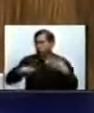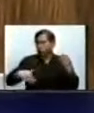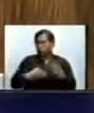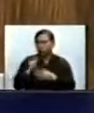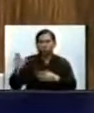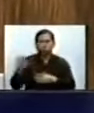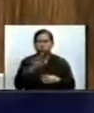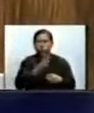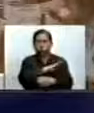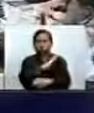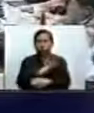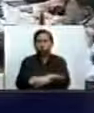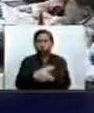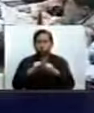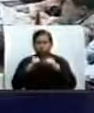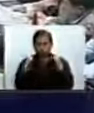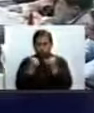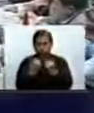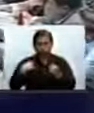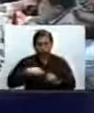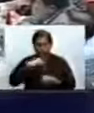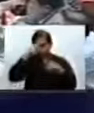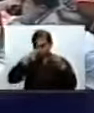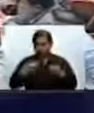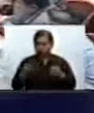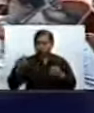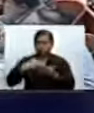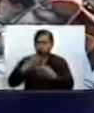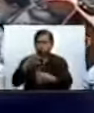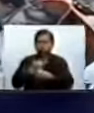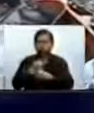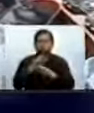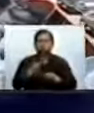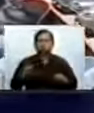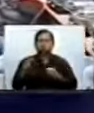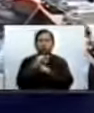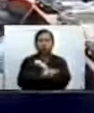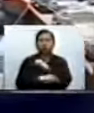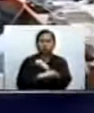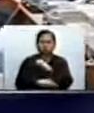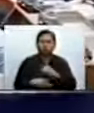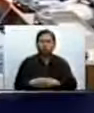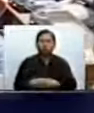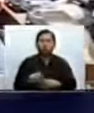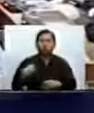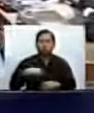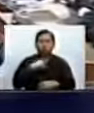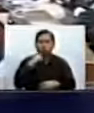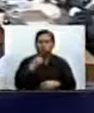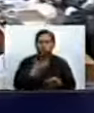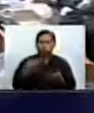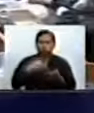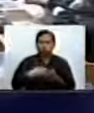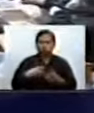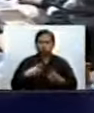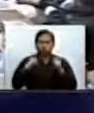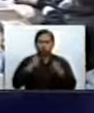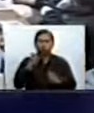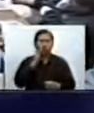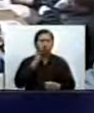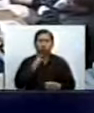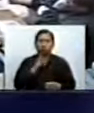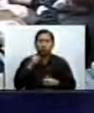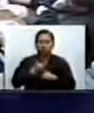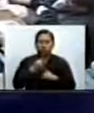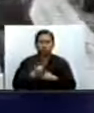fuerzas sociales hemos decidido nacionalizar y recuperar nuestros recursos naturales. Decirlo nuevamente, eso no es regalo de Evo Morales, sino